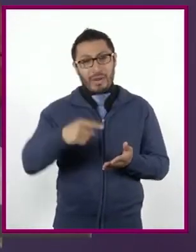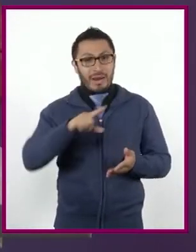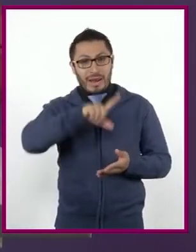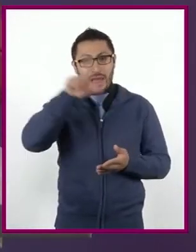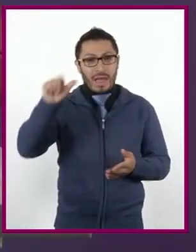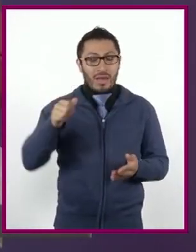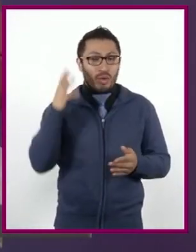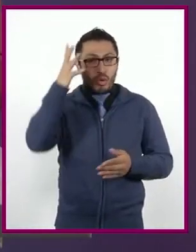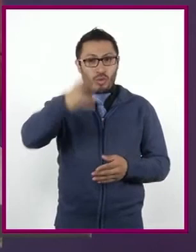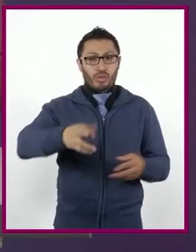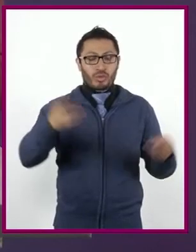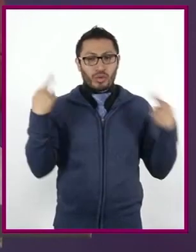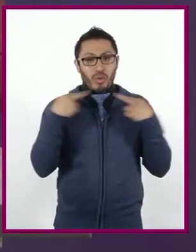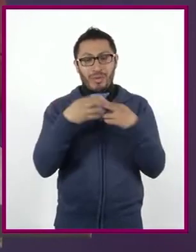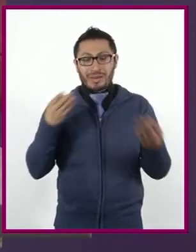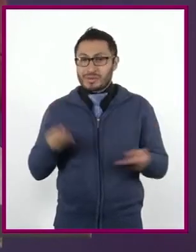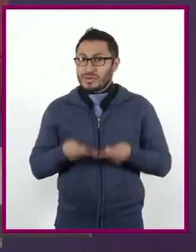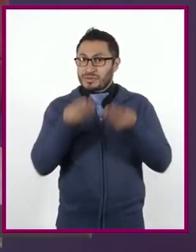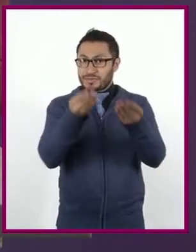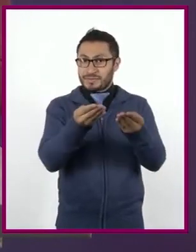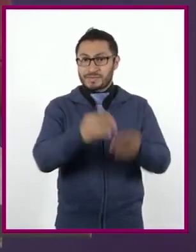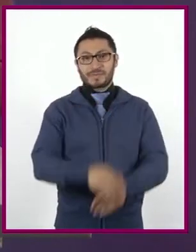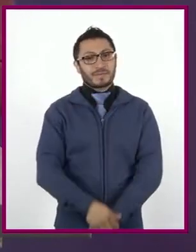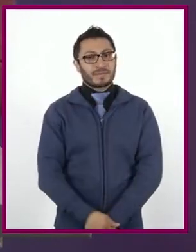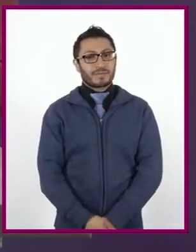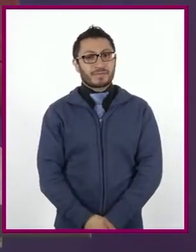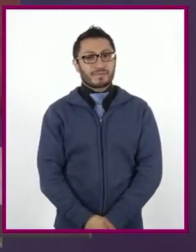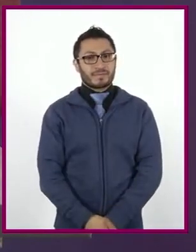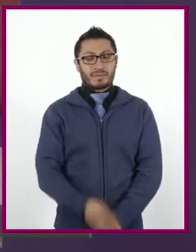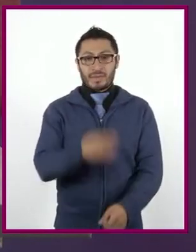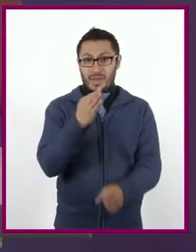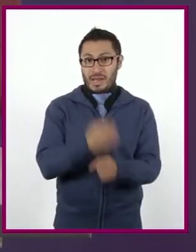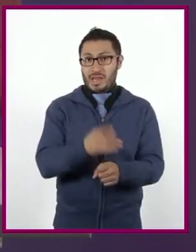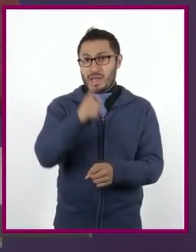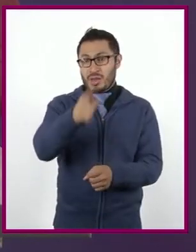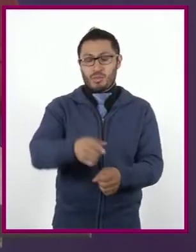o profesor posteriormente. Como podrás haber